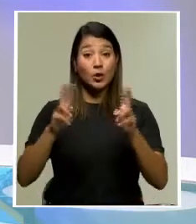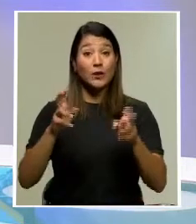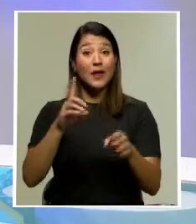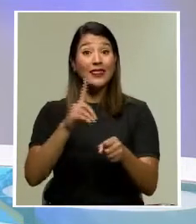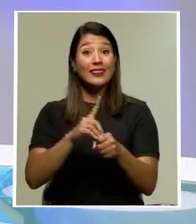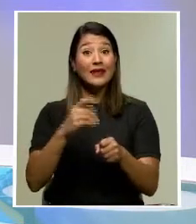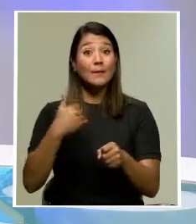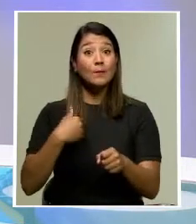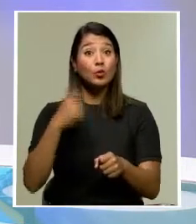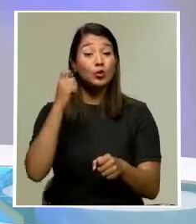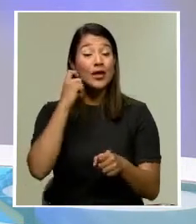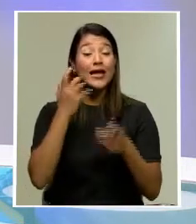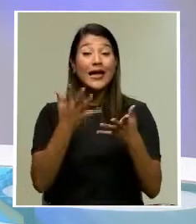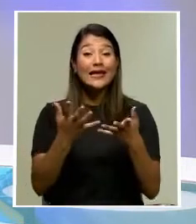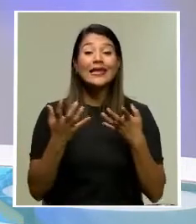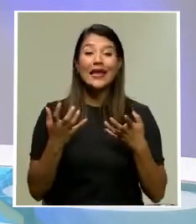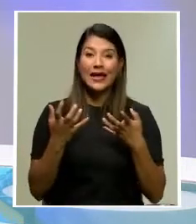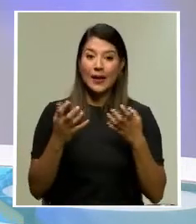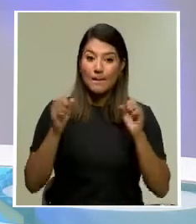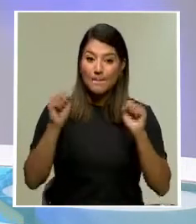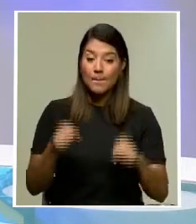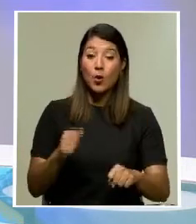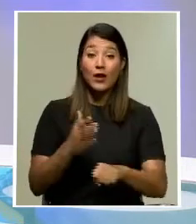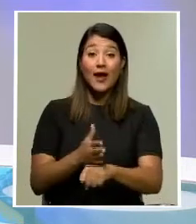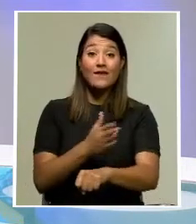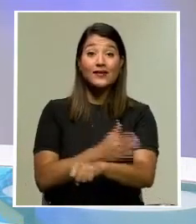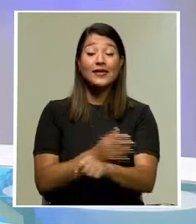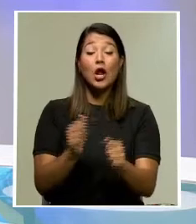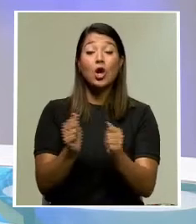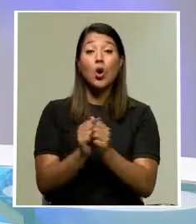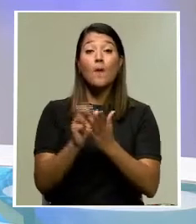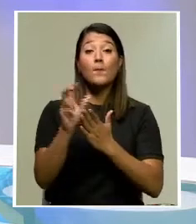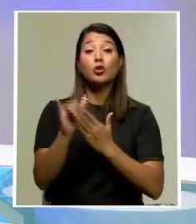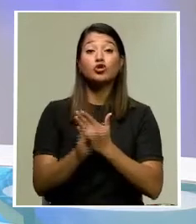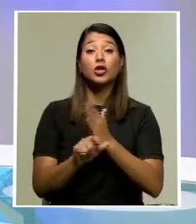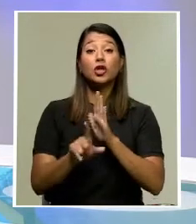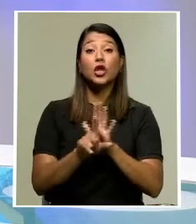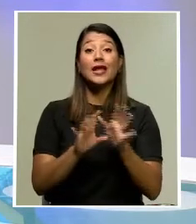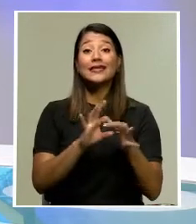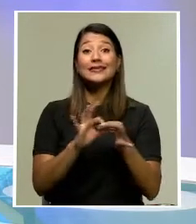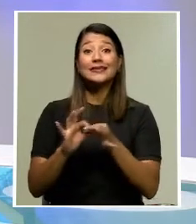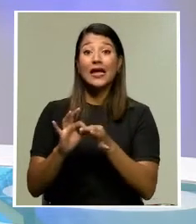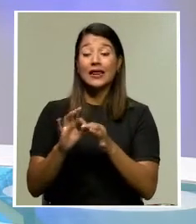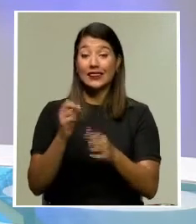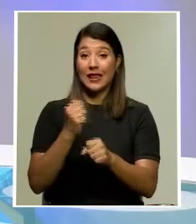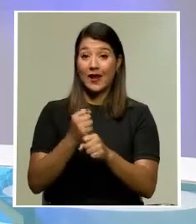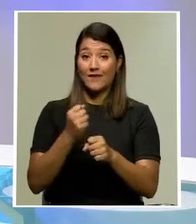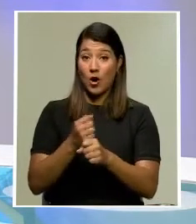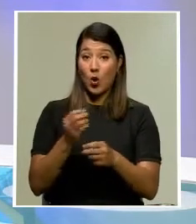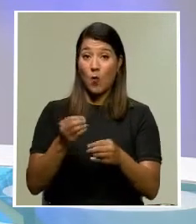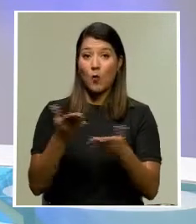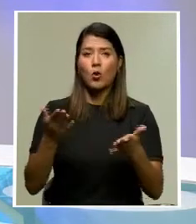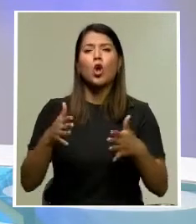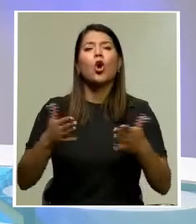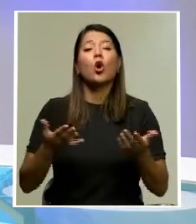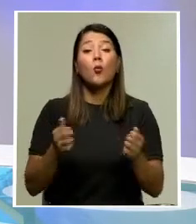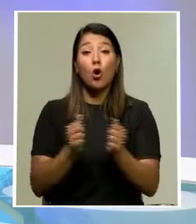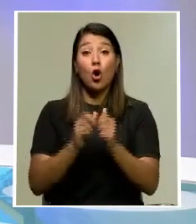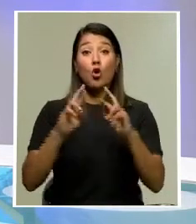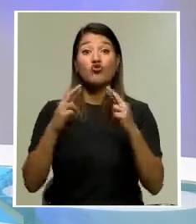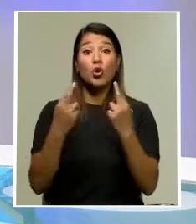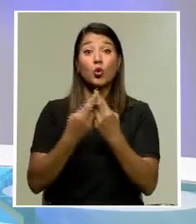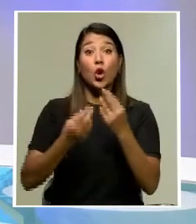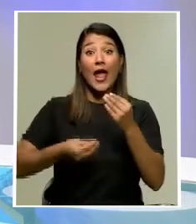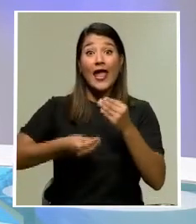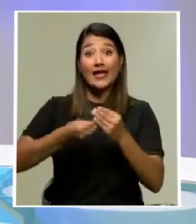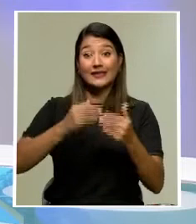buscarán dar un avance al proyecto de ley de empleo público aplicando sesiones extraordinarias durante toda